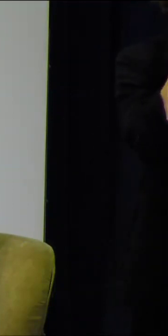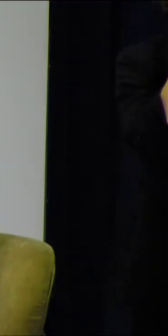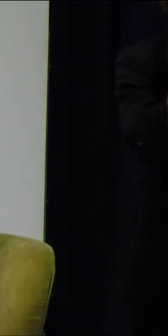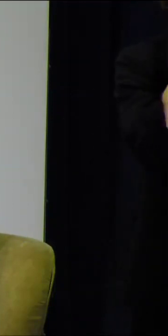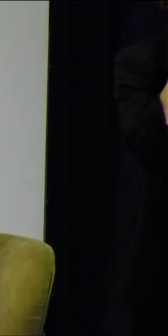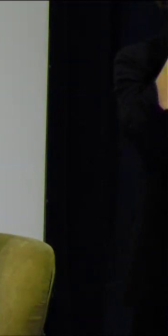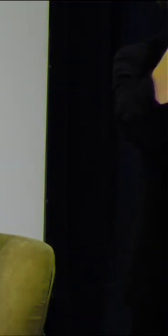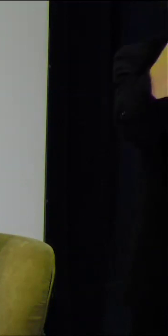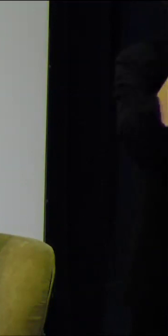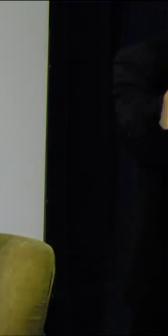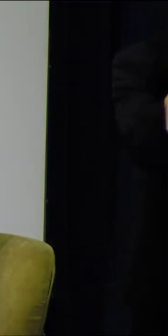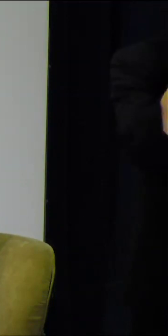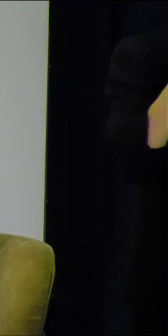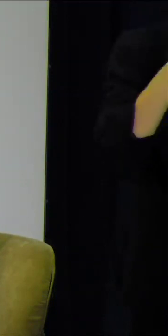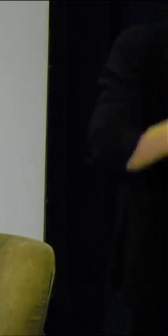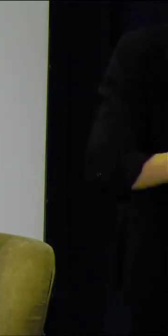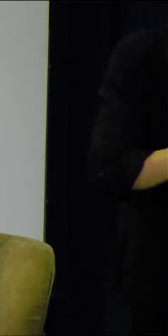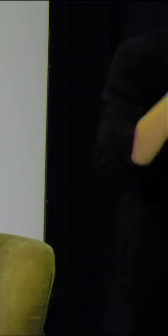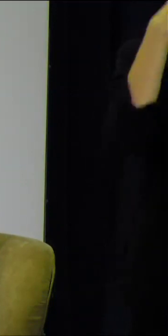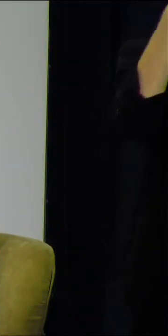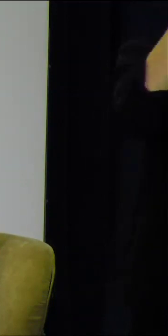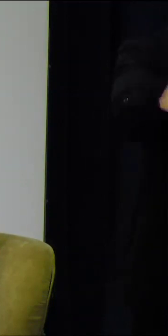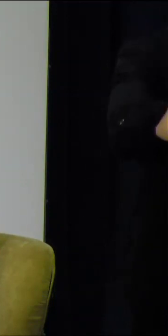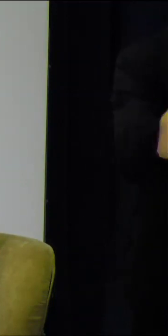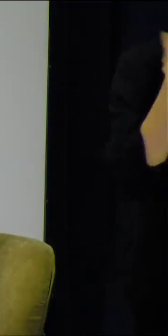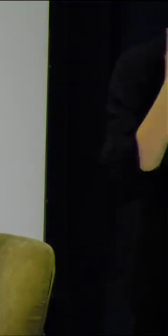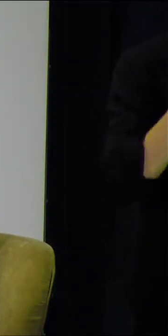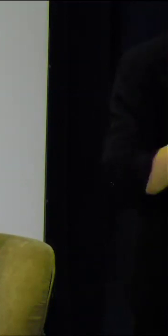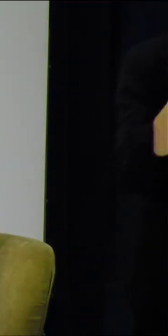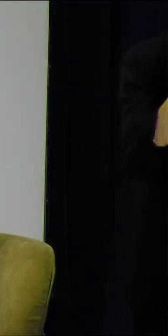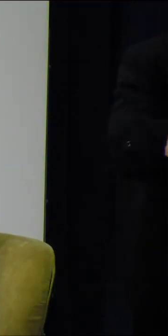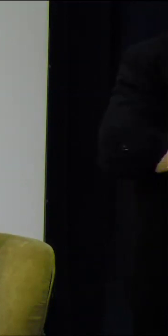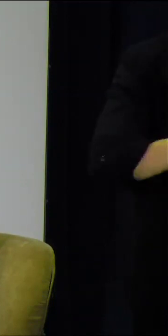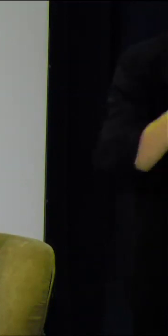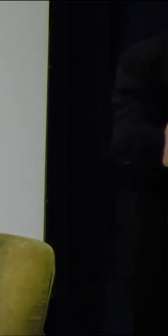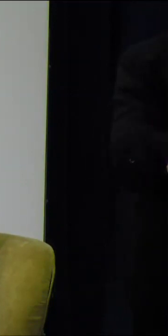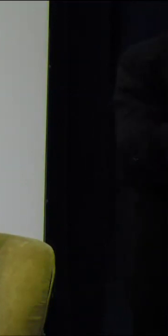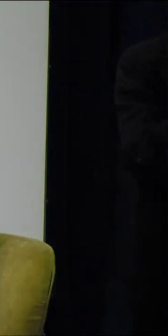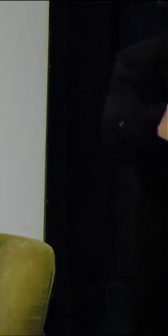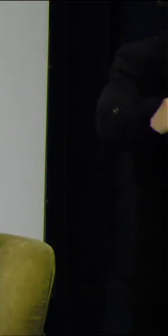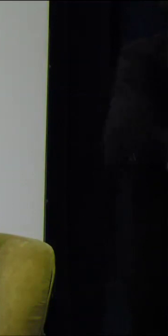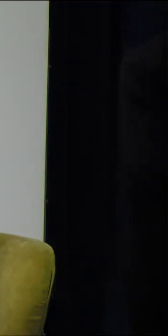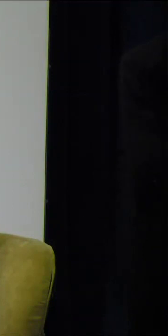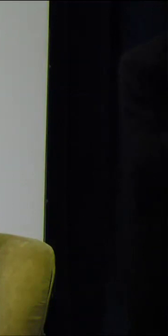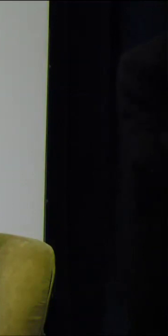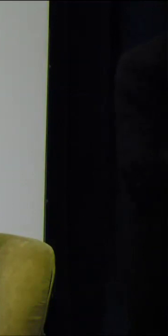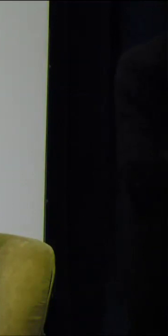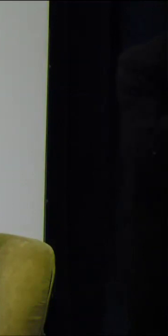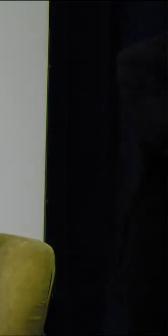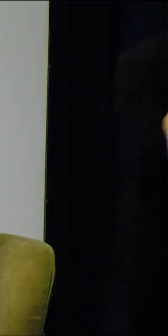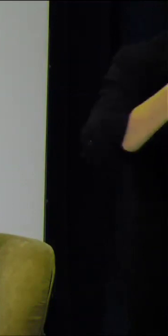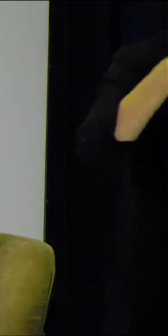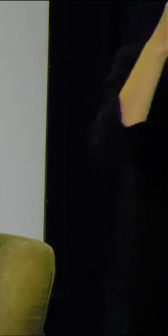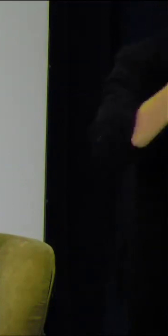acá de la Cámara de la Nación Argentina. Ella es diputada por la Ciudad Autónoma de Buenos Aires. Fue presidenta